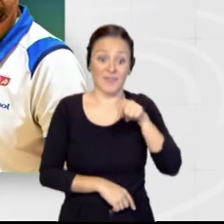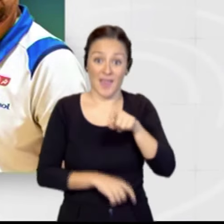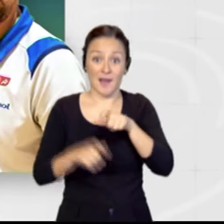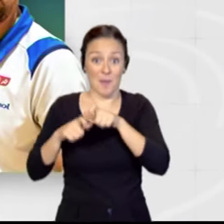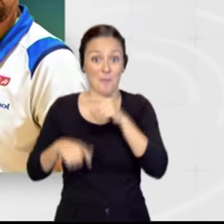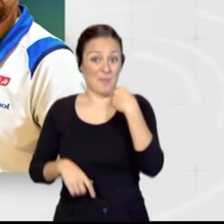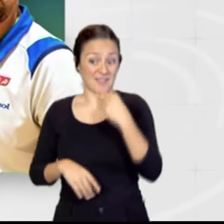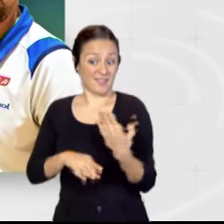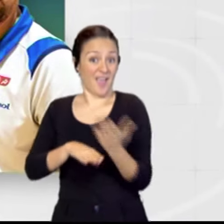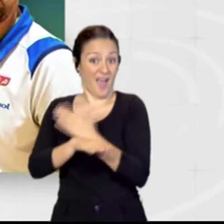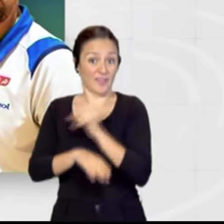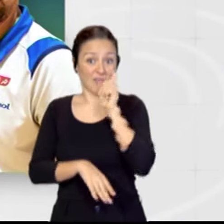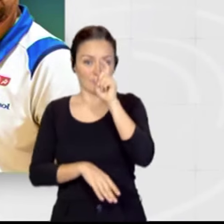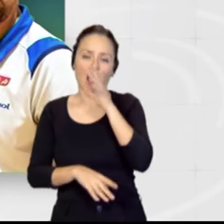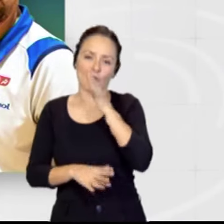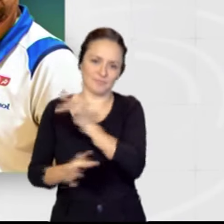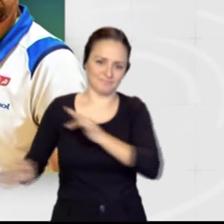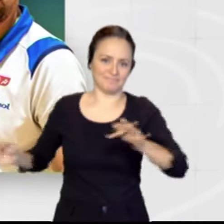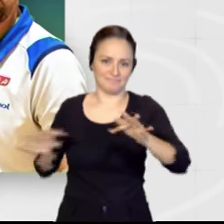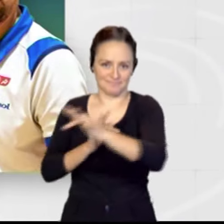al presidente David